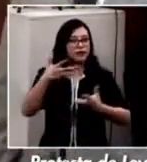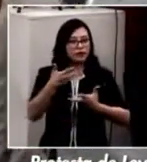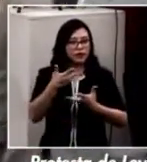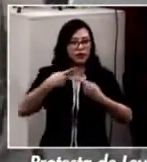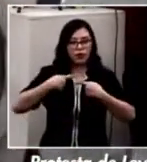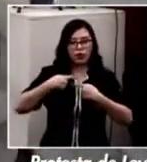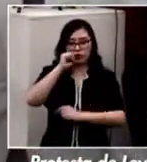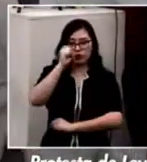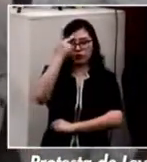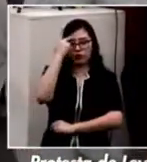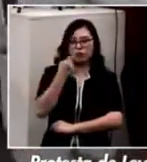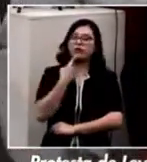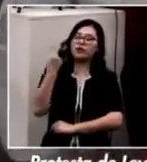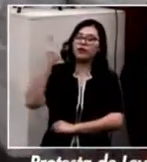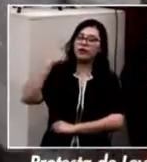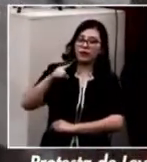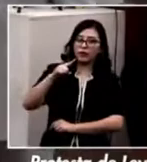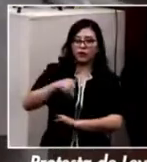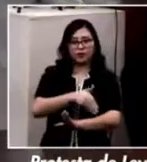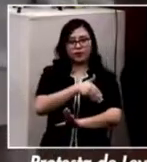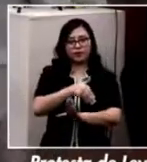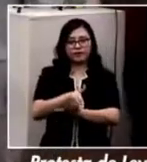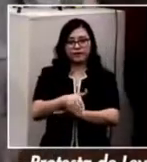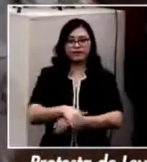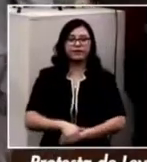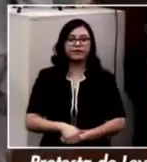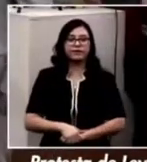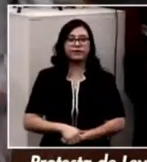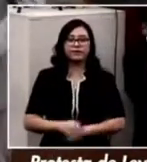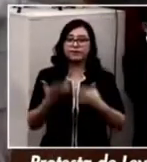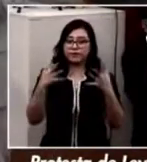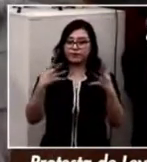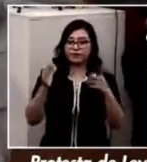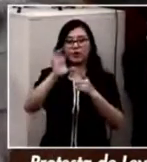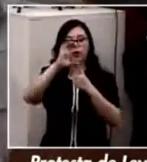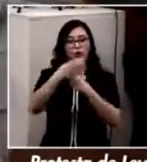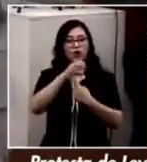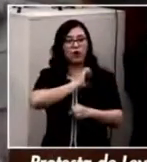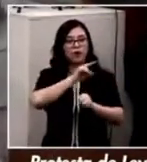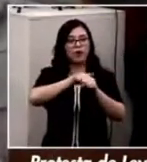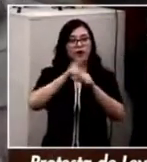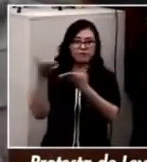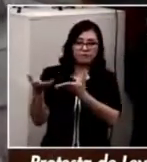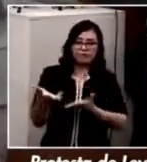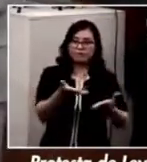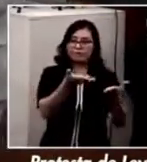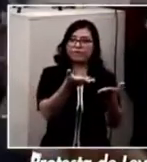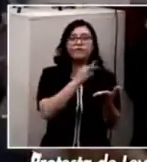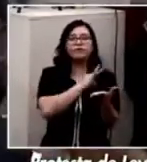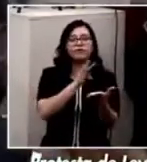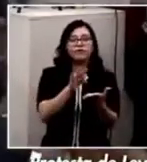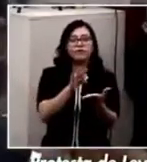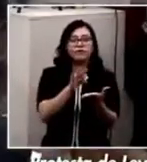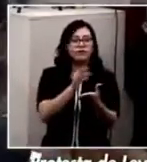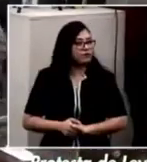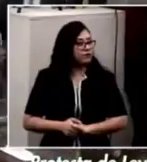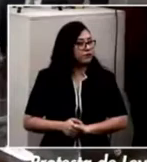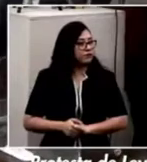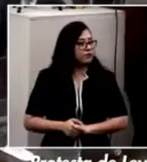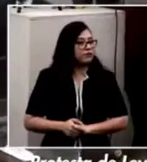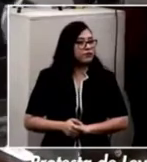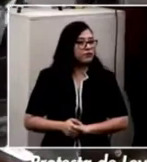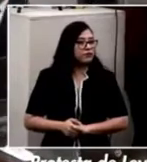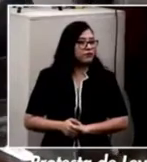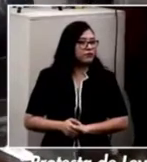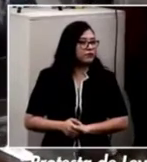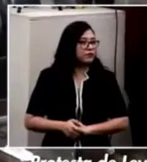caminando seguros, tranquilos, en cualquier parte del Estado. Pues señor fiscal general del Estado de San Luis Potosí,